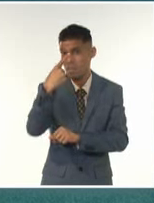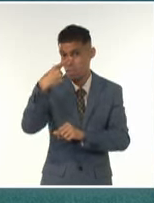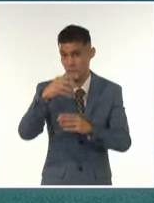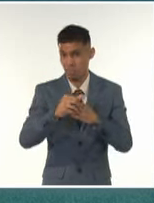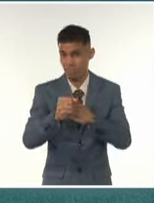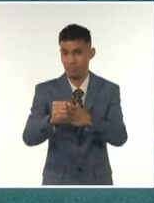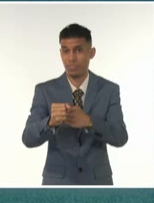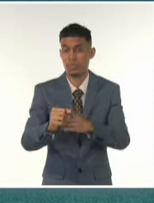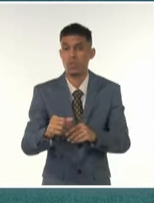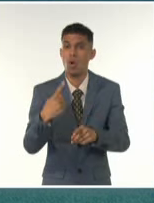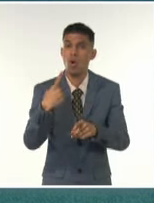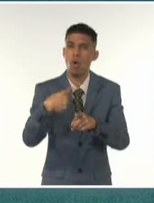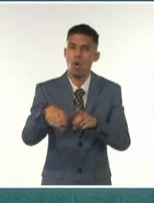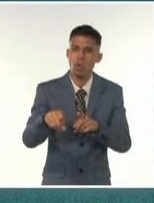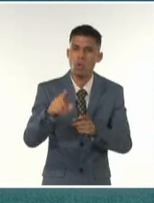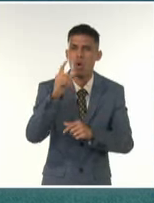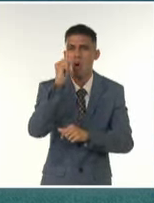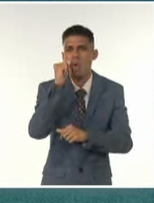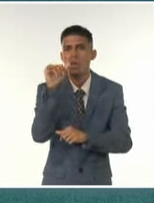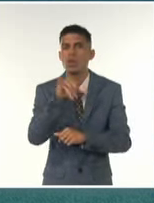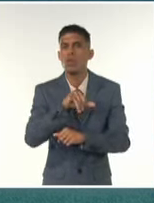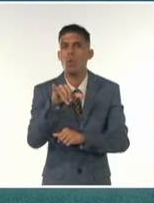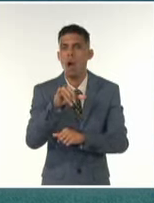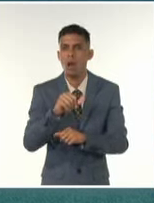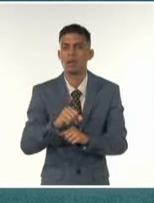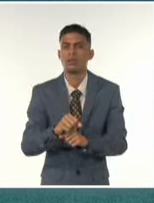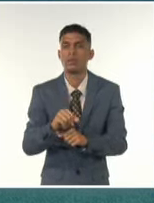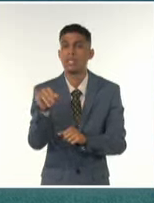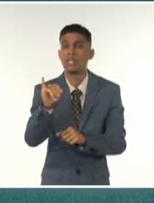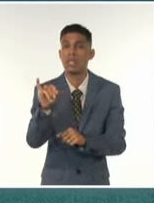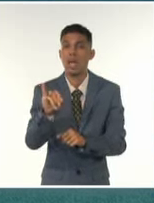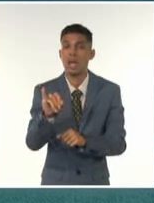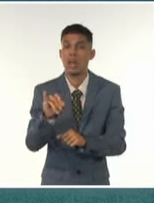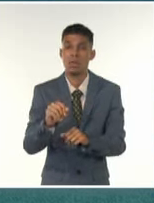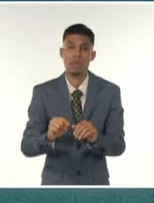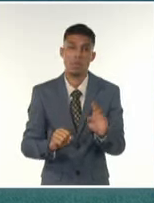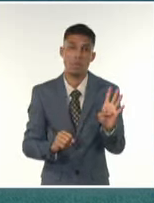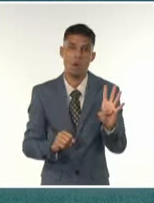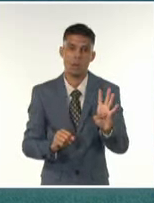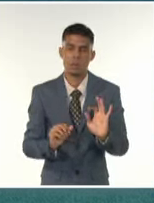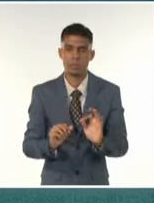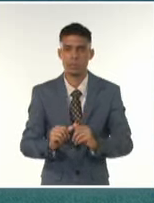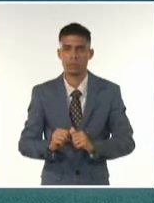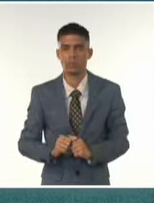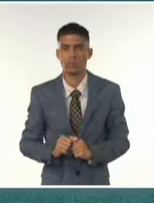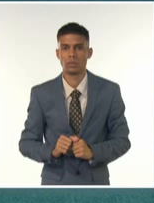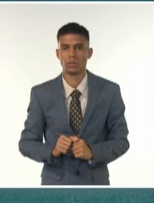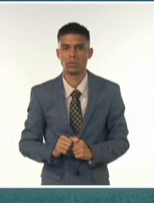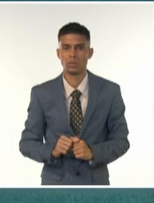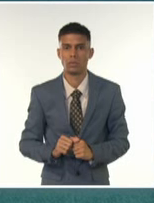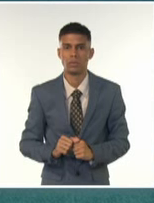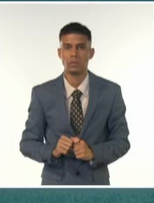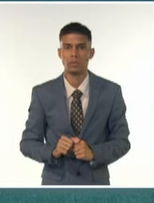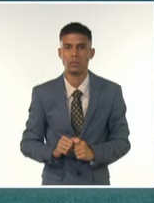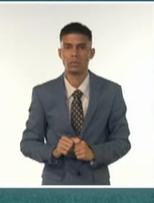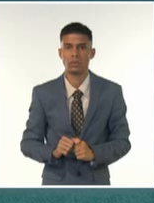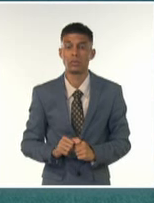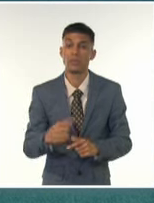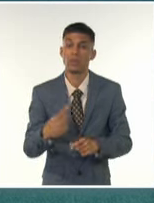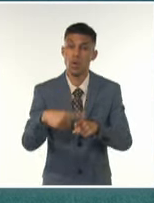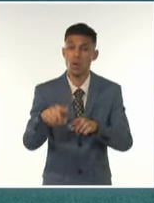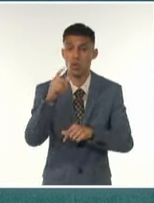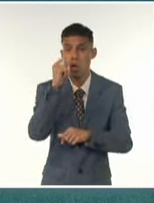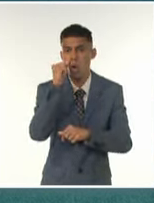que no se le puede pichar es alexi Ramírez de 6 cu con doble jonrón y cuatro remolques por los derrotados jordani zón trajo cuatro